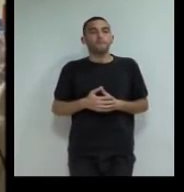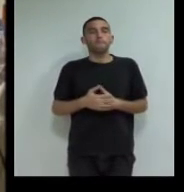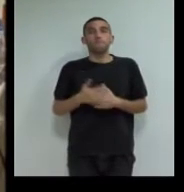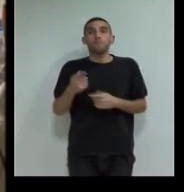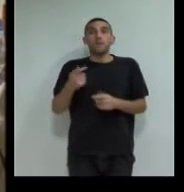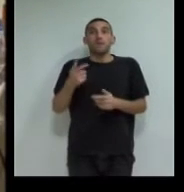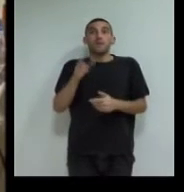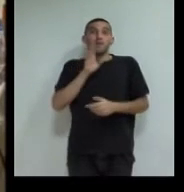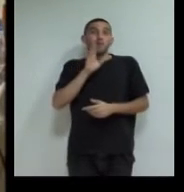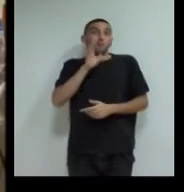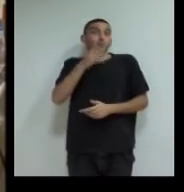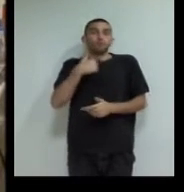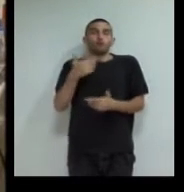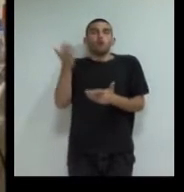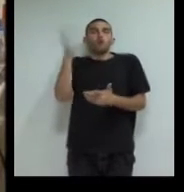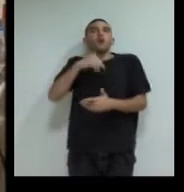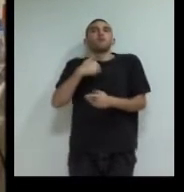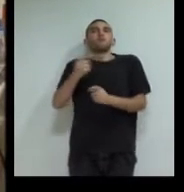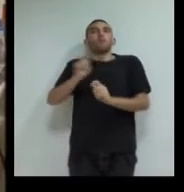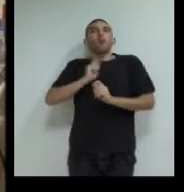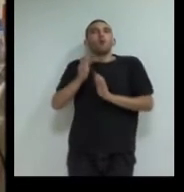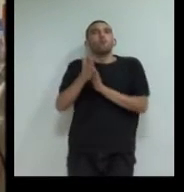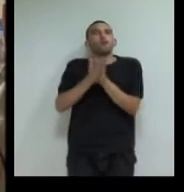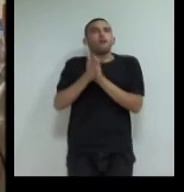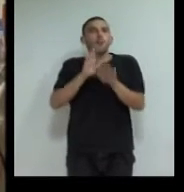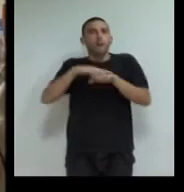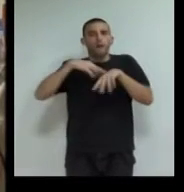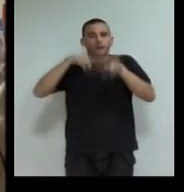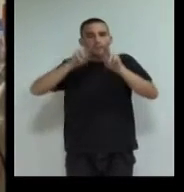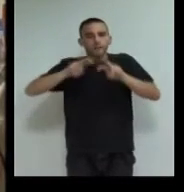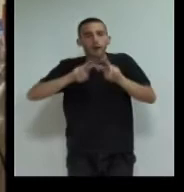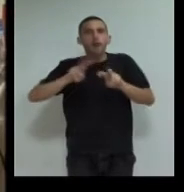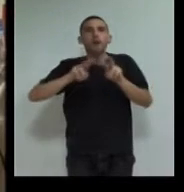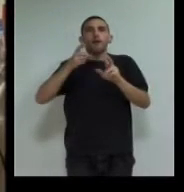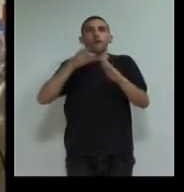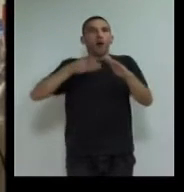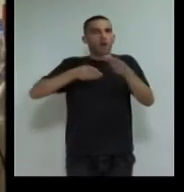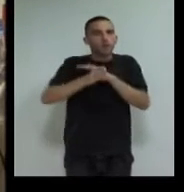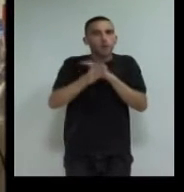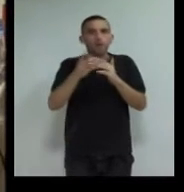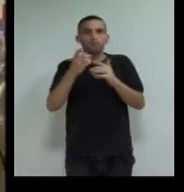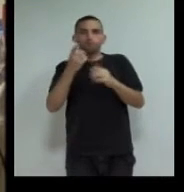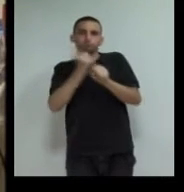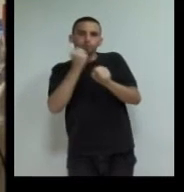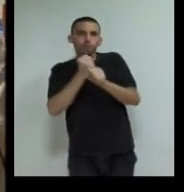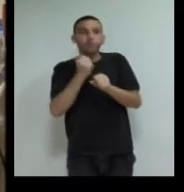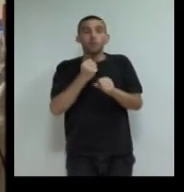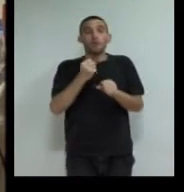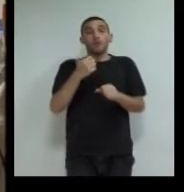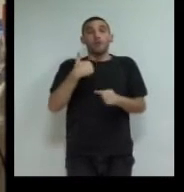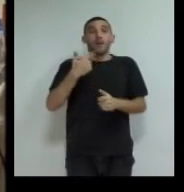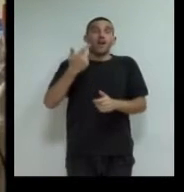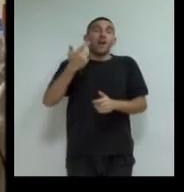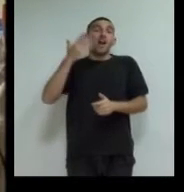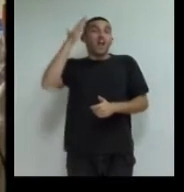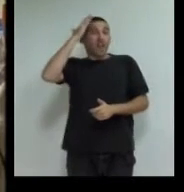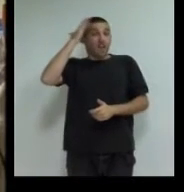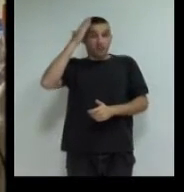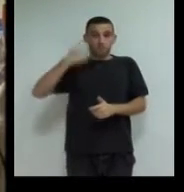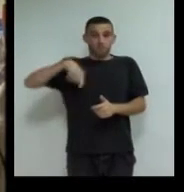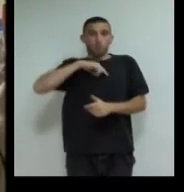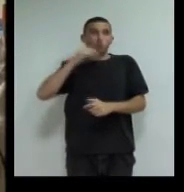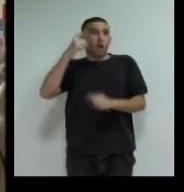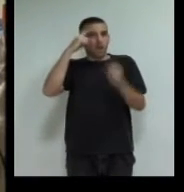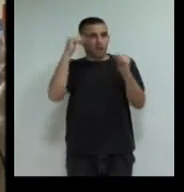nos motivara a dedicarnos a la accesibilidad, a investigar en la accesibilidad. Pero sí, como navarros que somos muy cabezones,